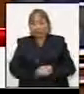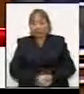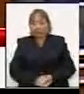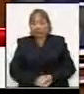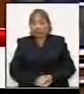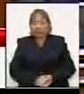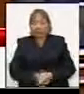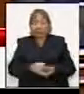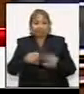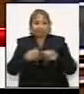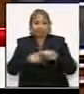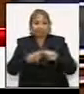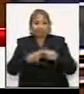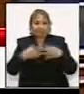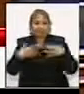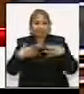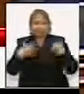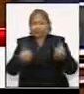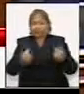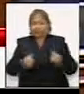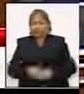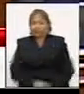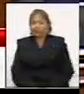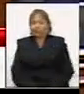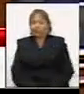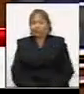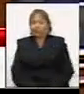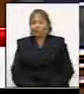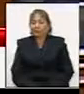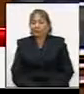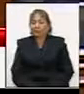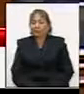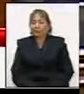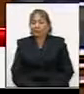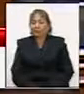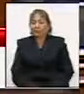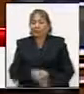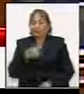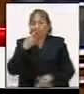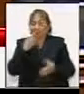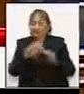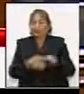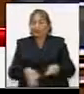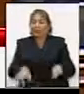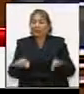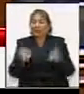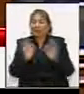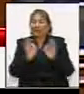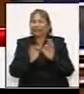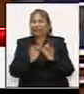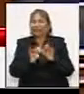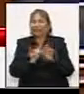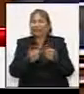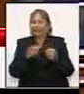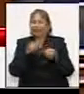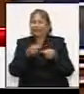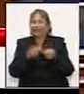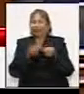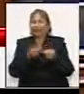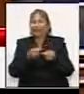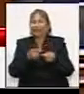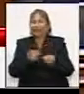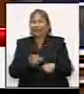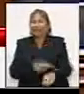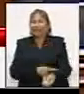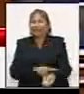los promotores de la salud, Presidenta. Eso es algo muy importante para la lucha contra la anemia y